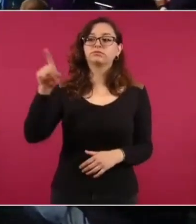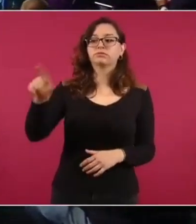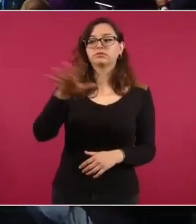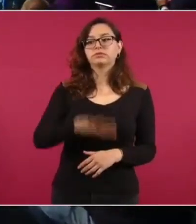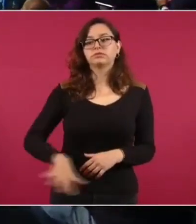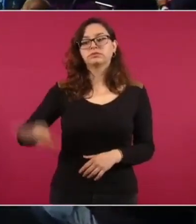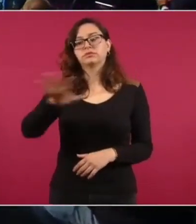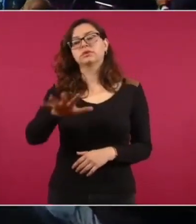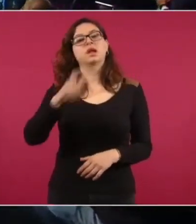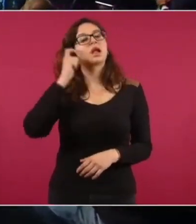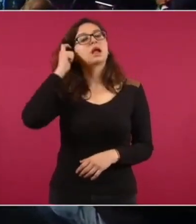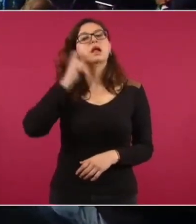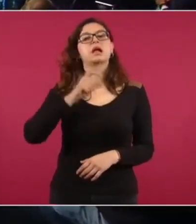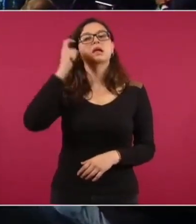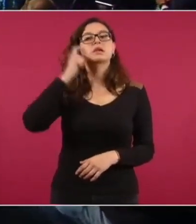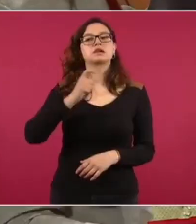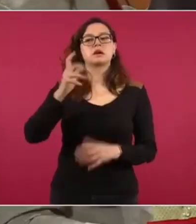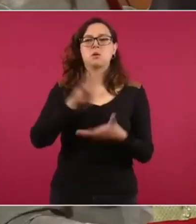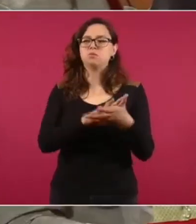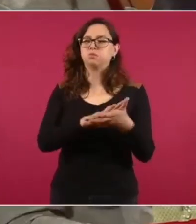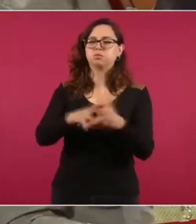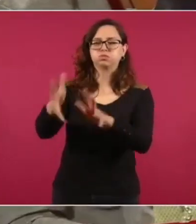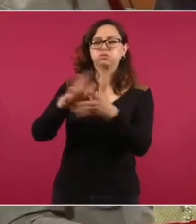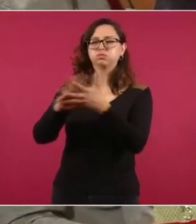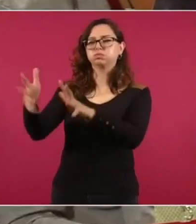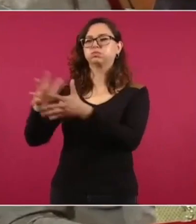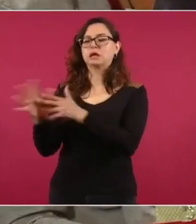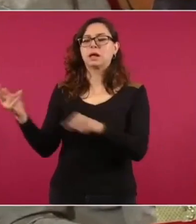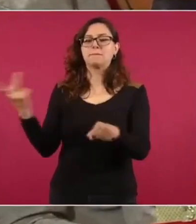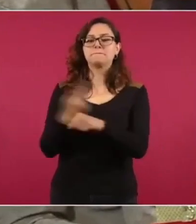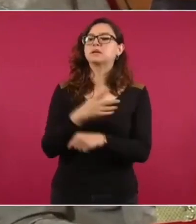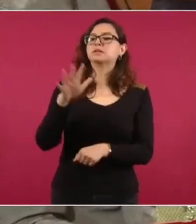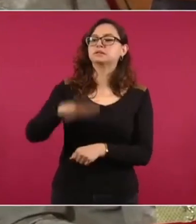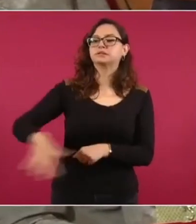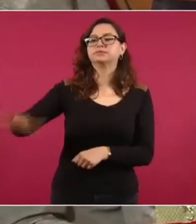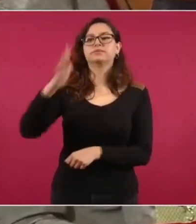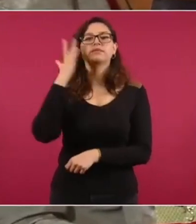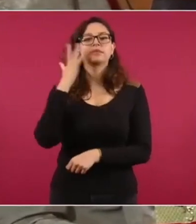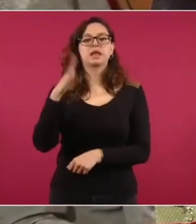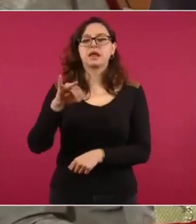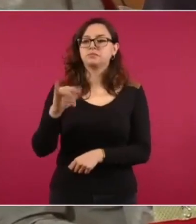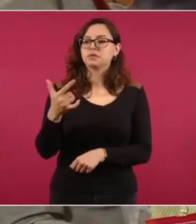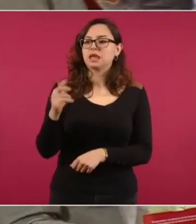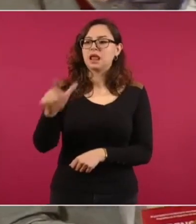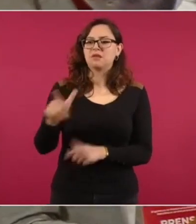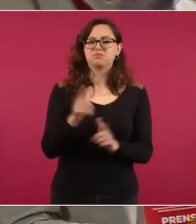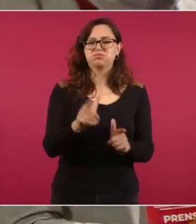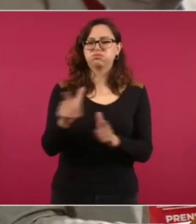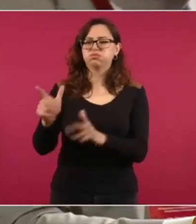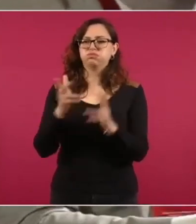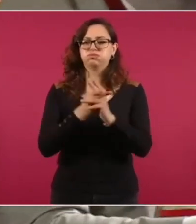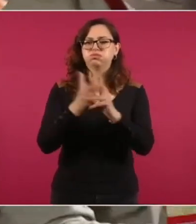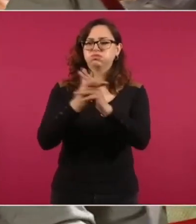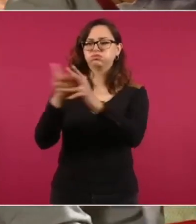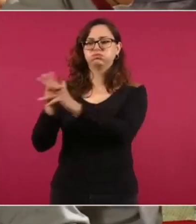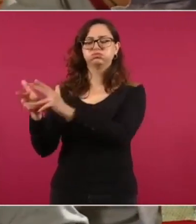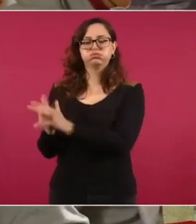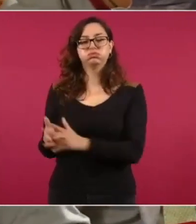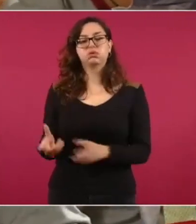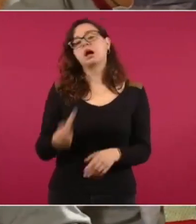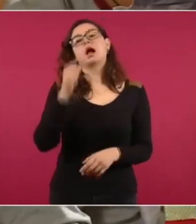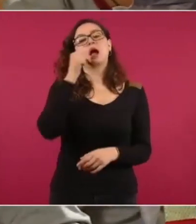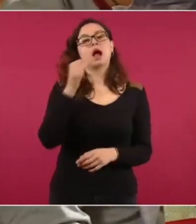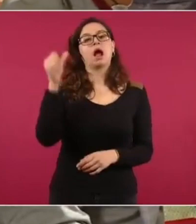Guerrero, esto después de la masacre de hace unos días en San Miguel Totolapan. El día de ayer se difundió un video por parte